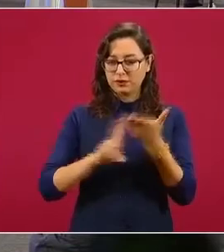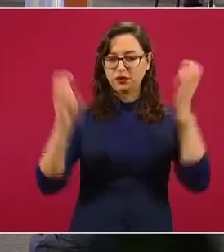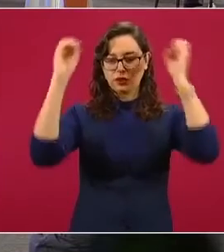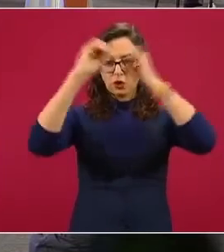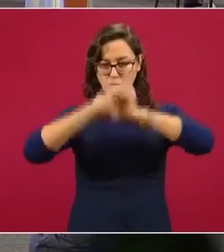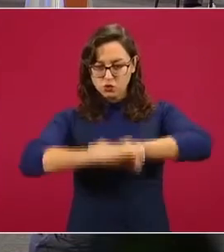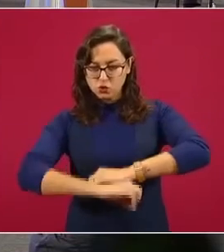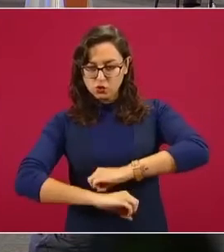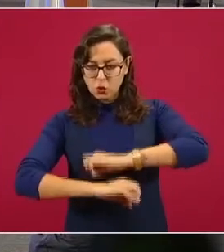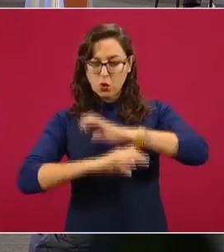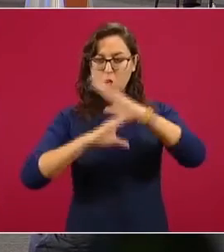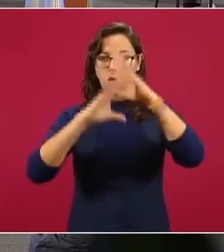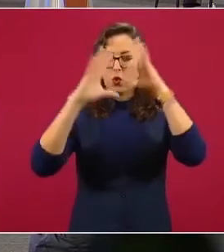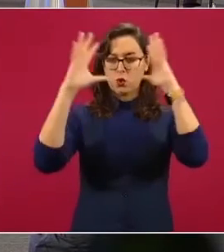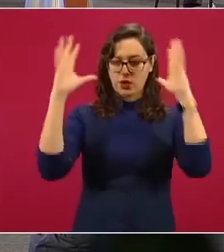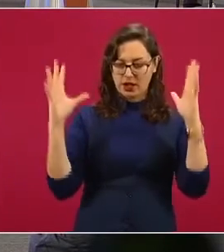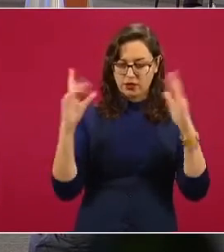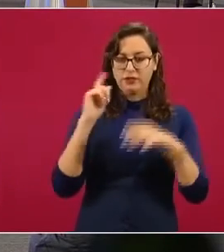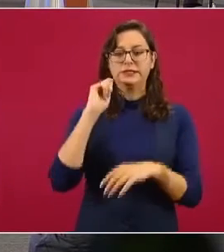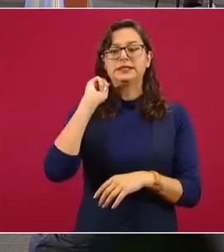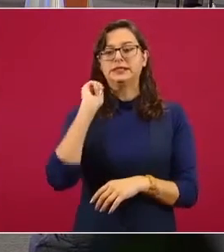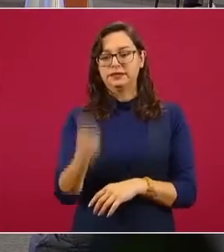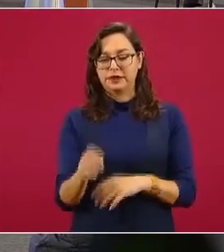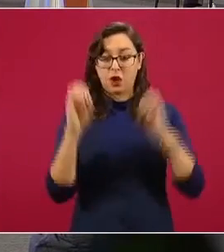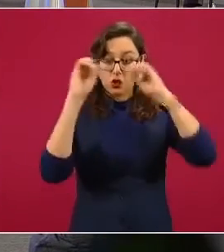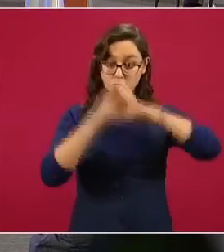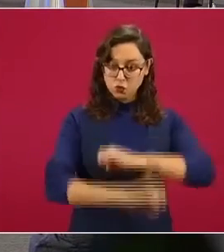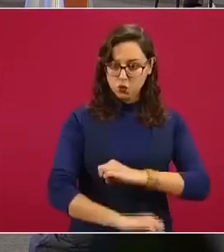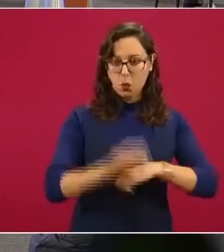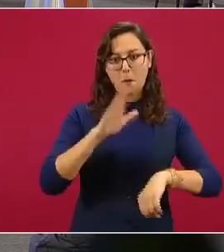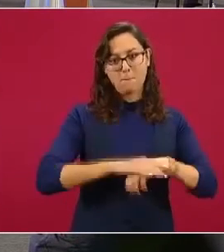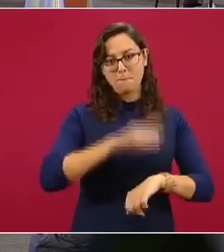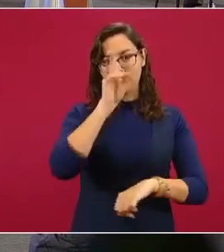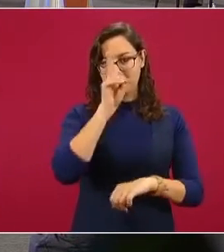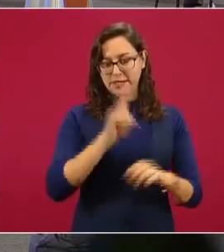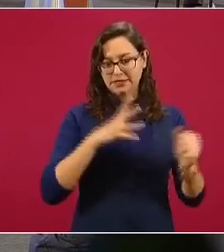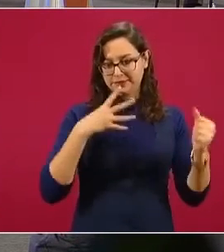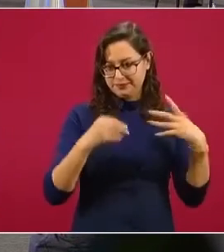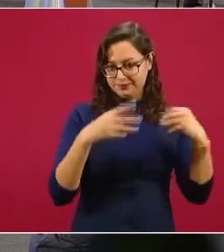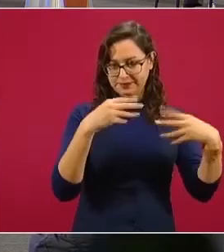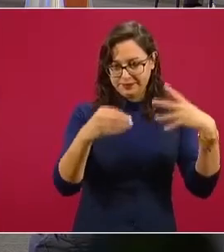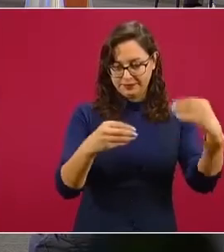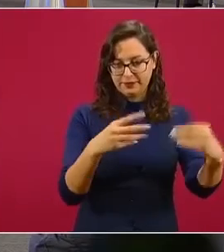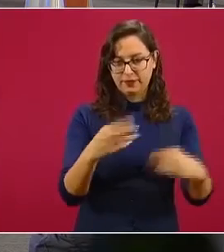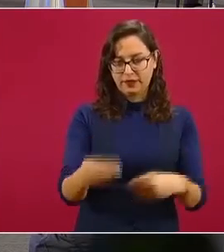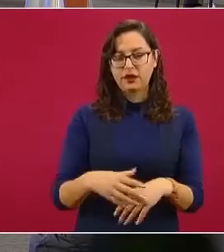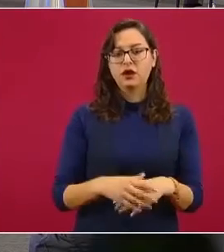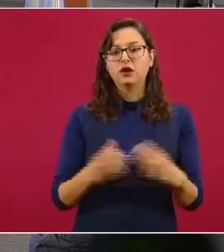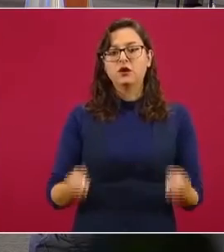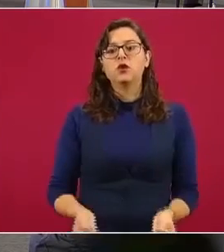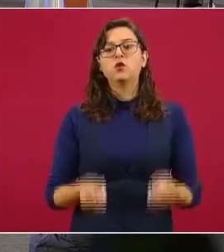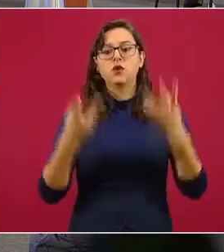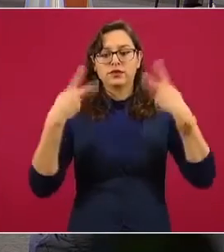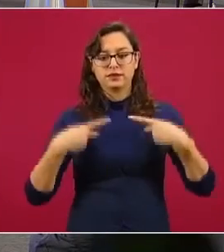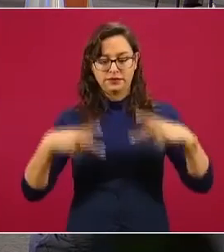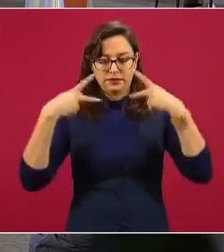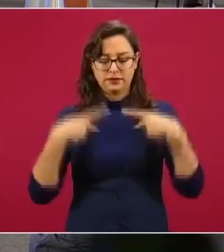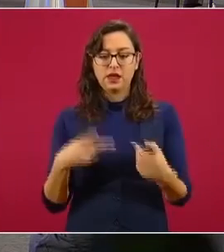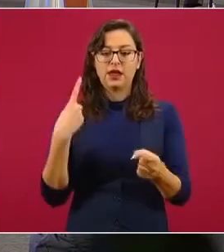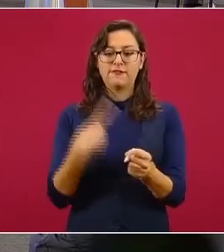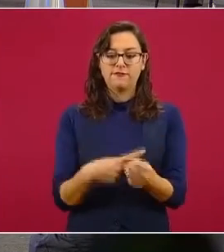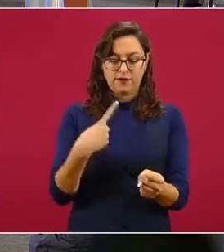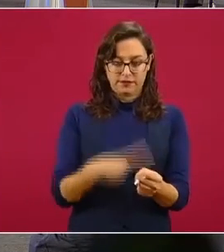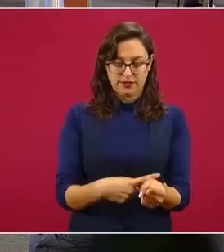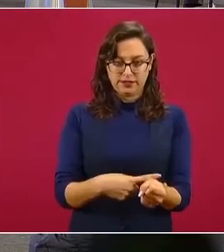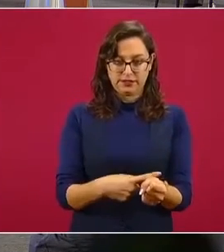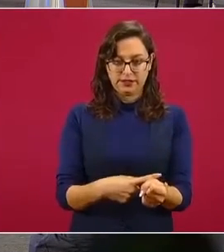la intensidad de la epidemia, medido por uno de los indicadores más utilizados en la epidemiología, que es la incidencia. ¿Cuántas personas están